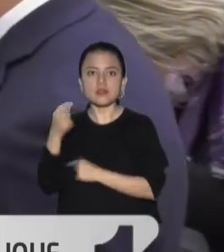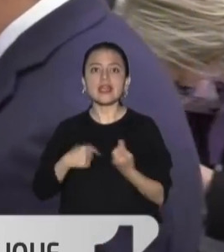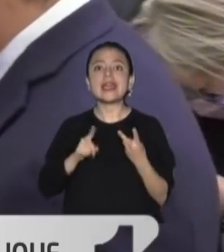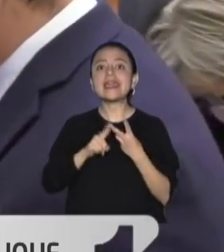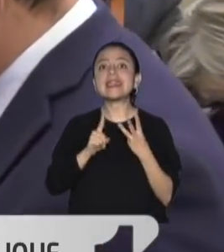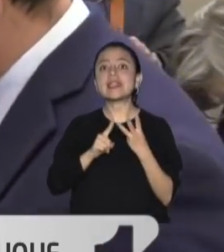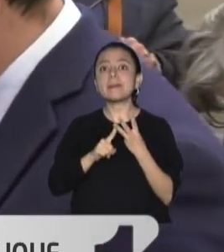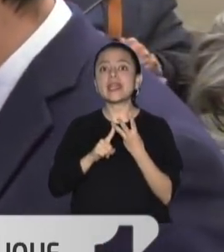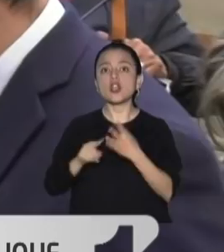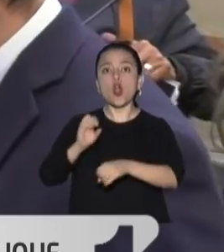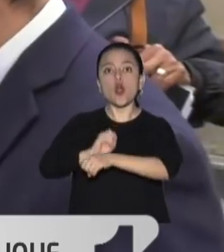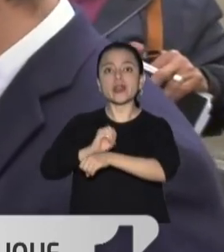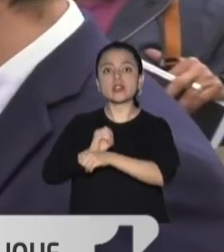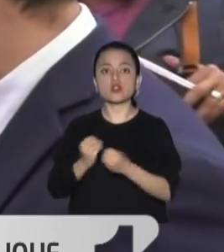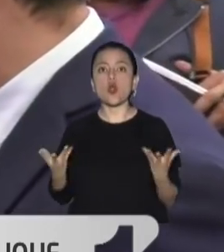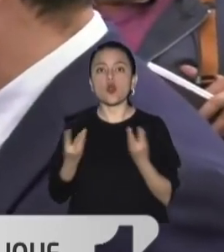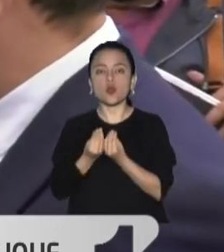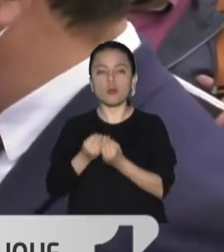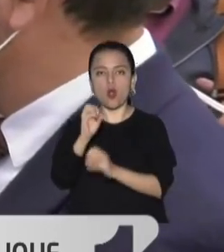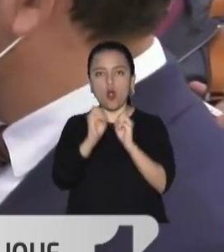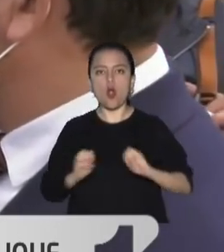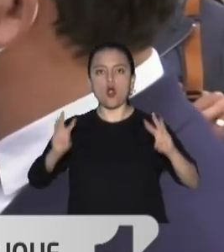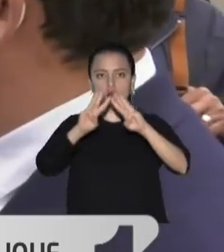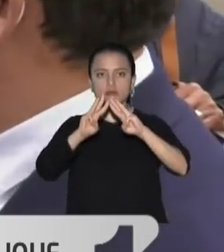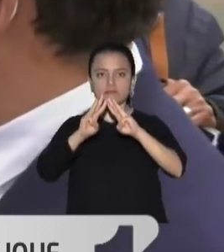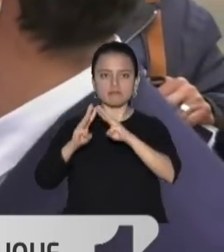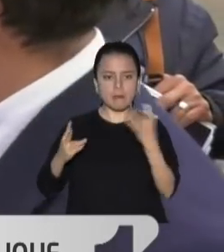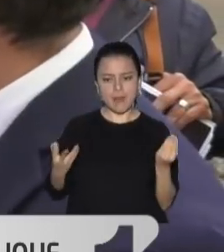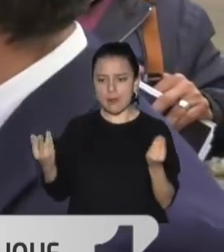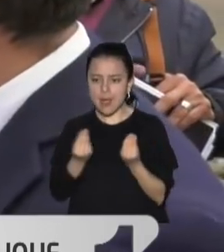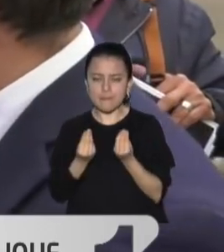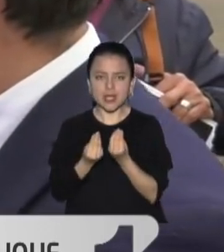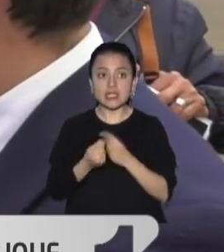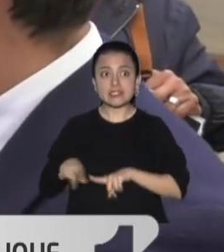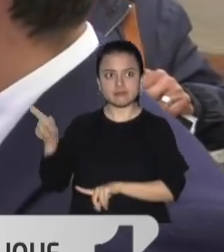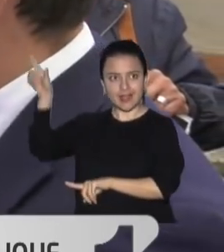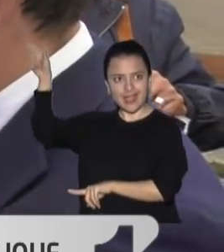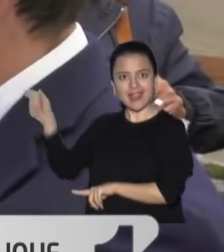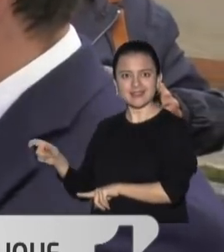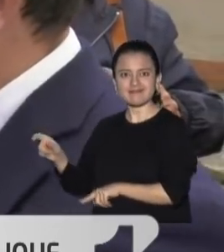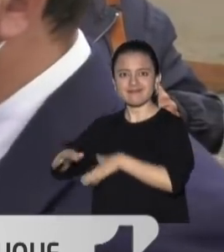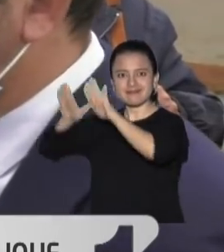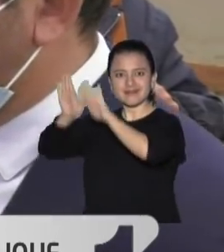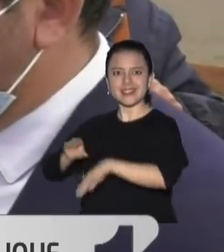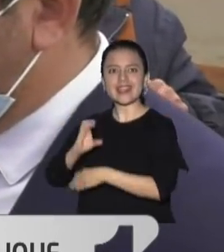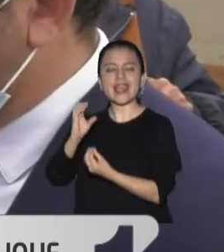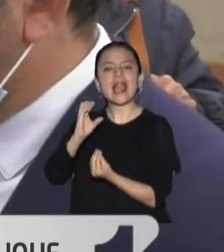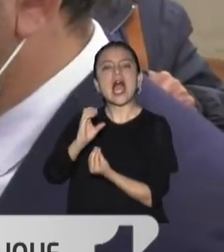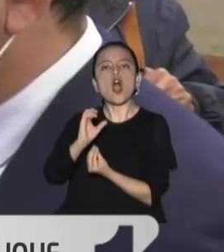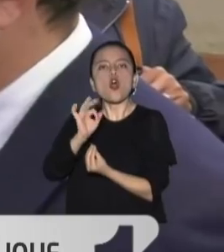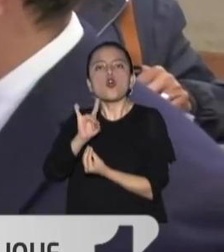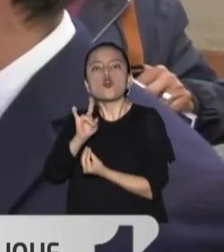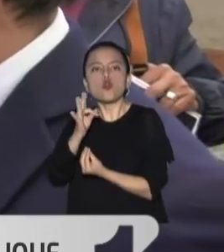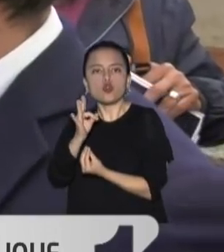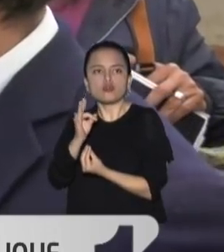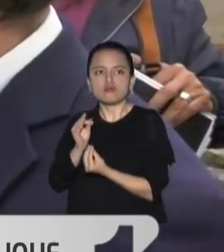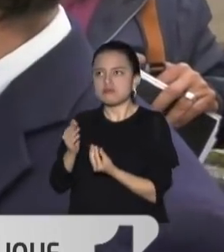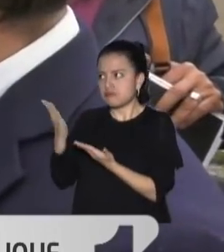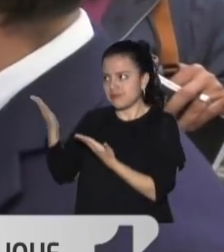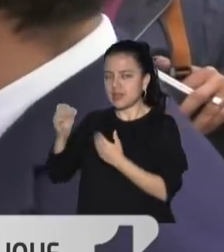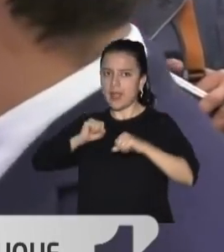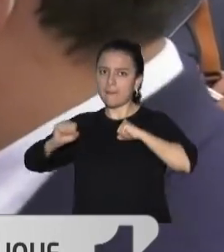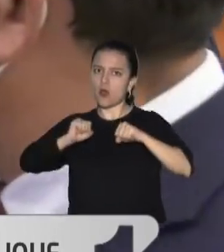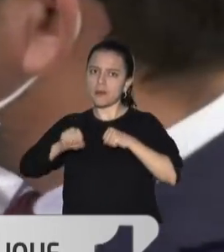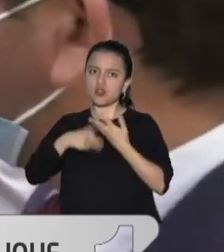Maltés, él es el presidente de la Central Unitaria de Trabajadores, CUT, y también el portavoz de este